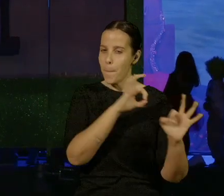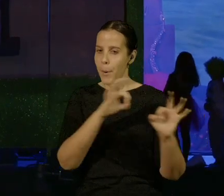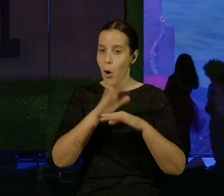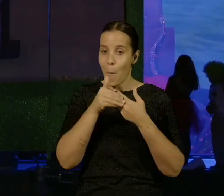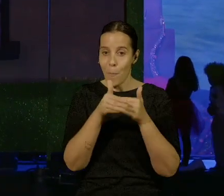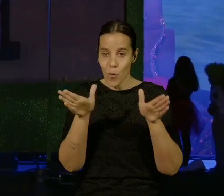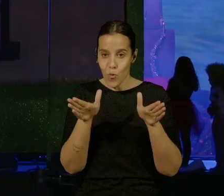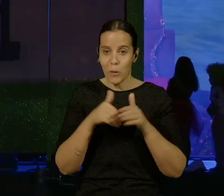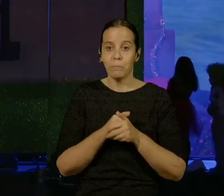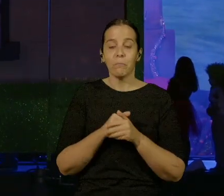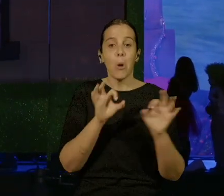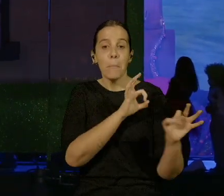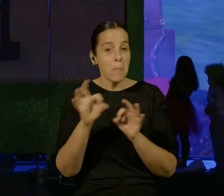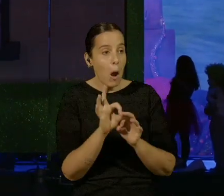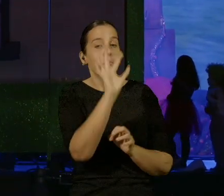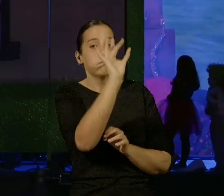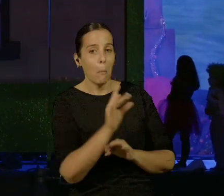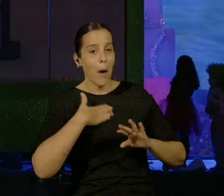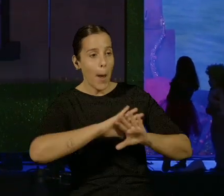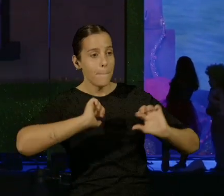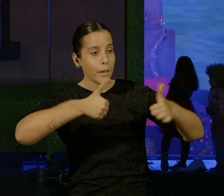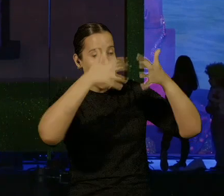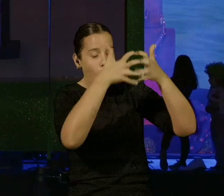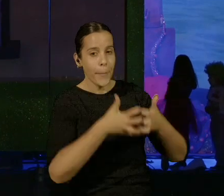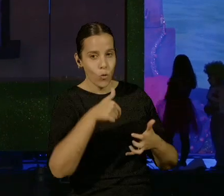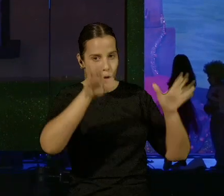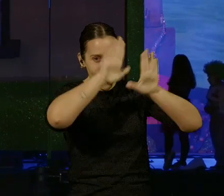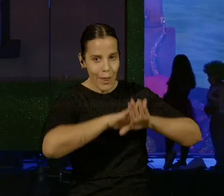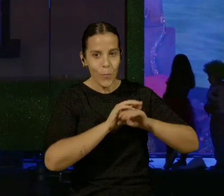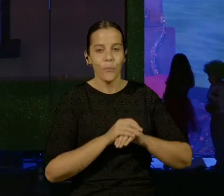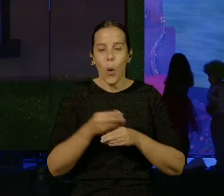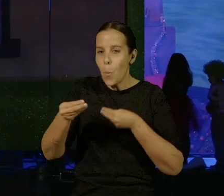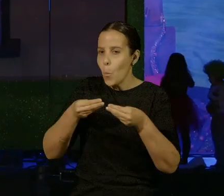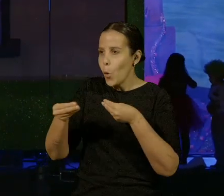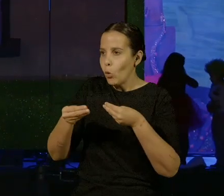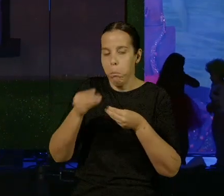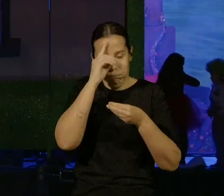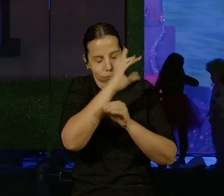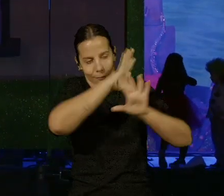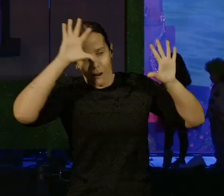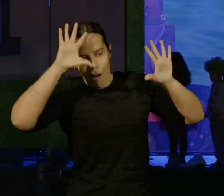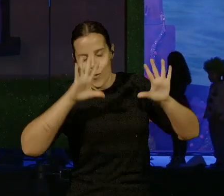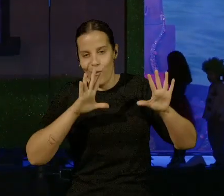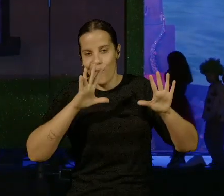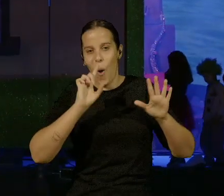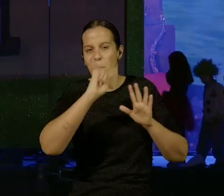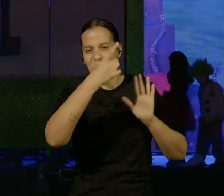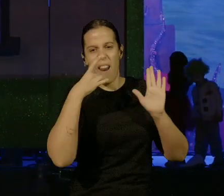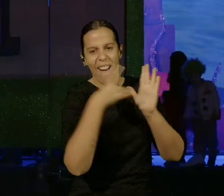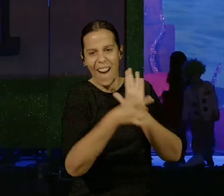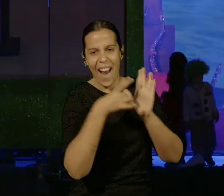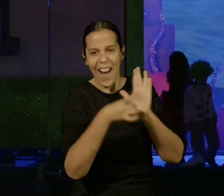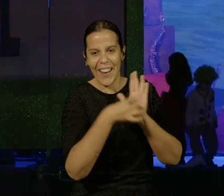apertura? Preparados y dispuestos para comenzar el menú de la noche. ¿Y el producto? Por supuesto, de primera y kilómetro